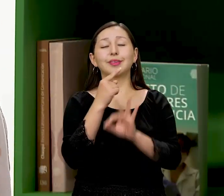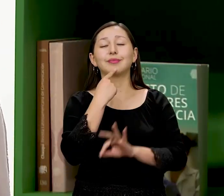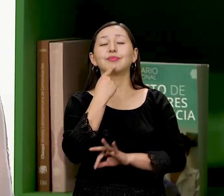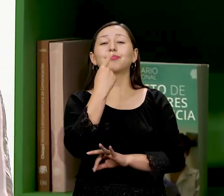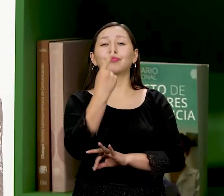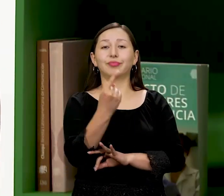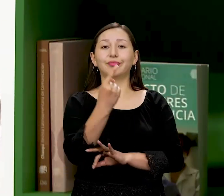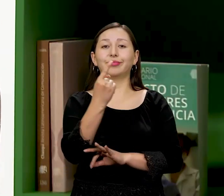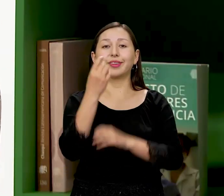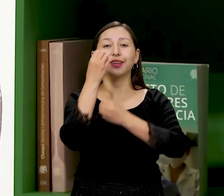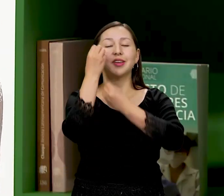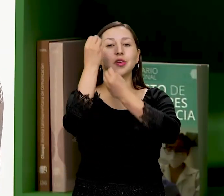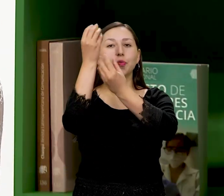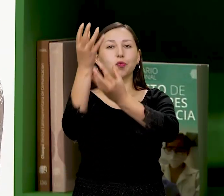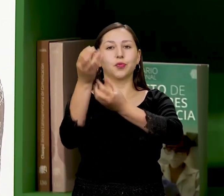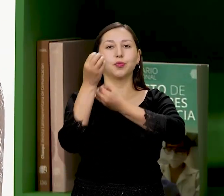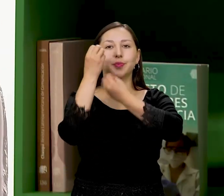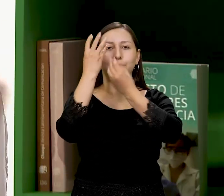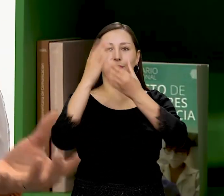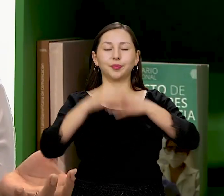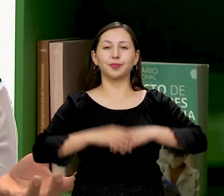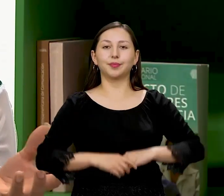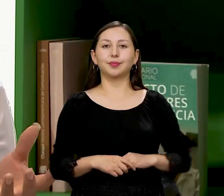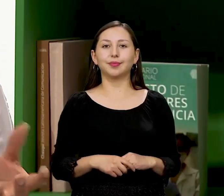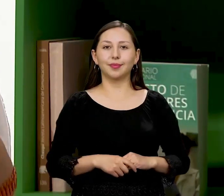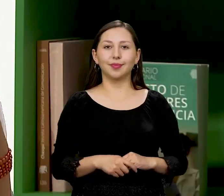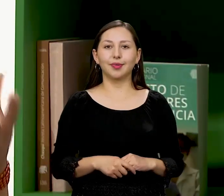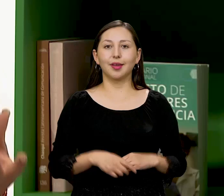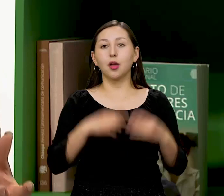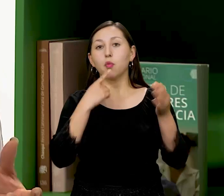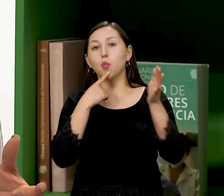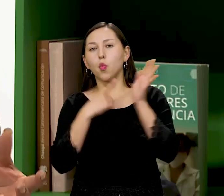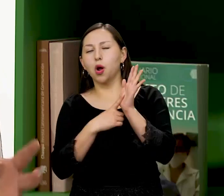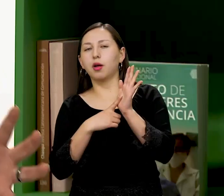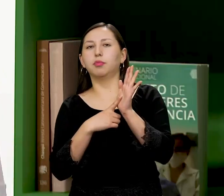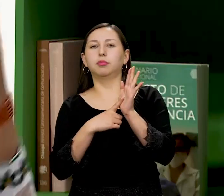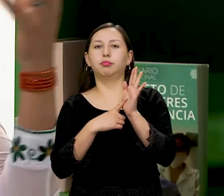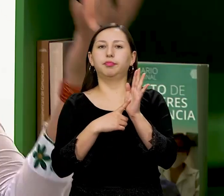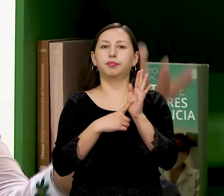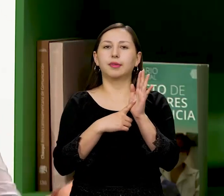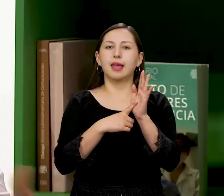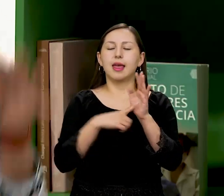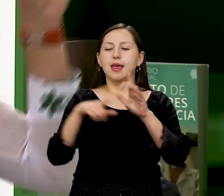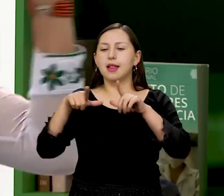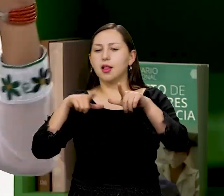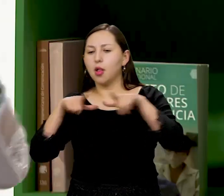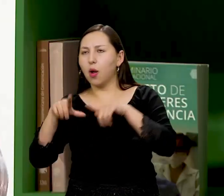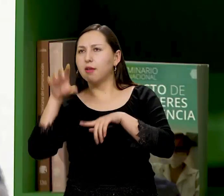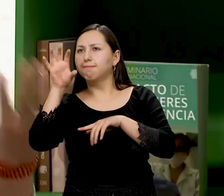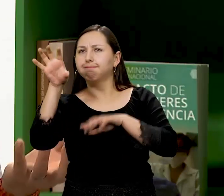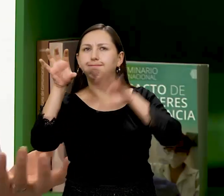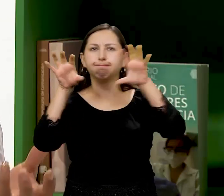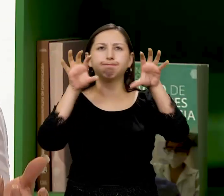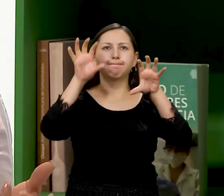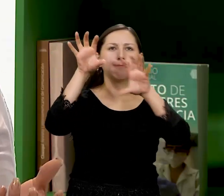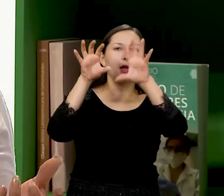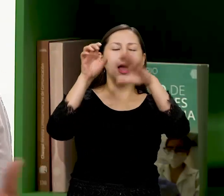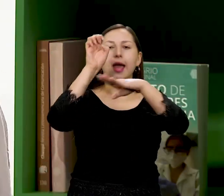¿no? Y diríamos que esto, trabajándolo quizás en mayor cantidad en diferentes